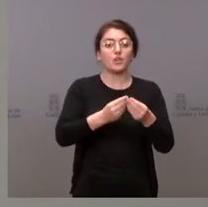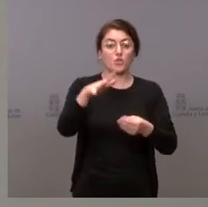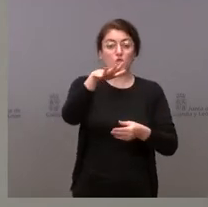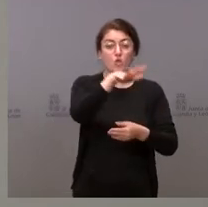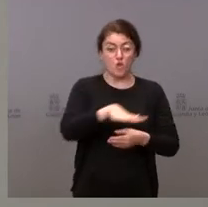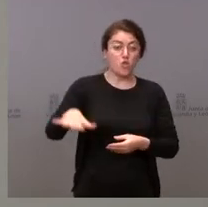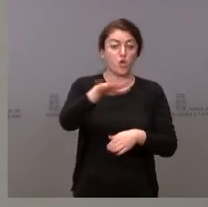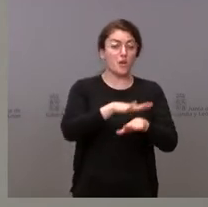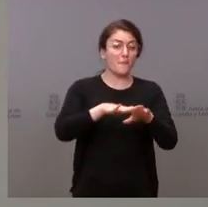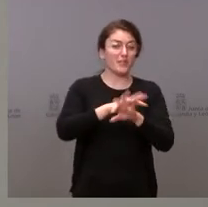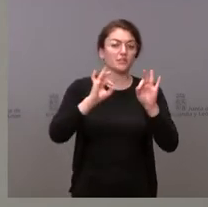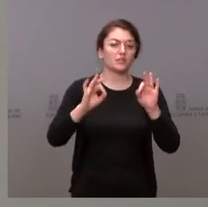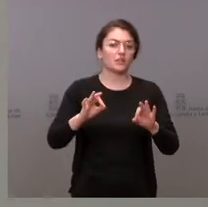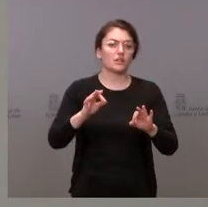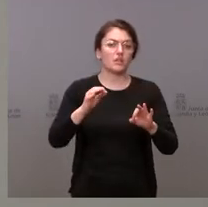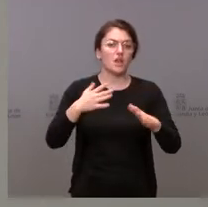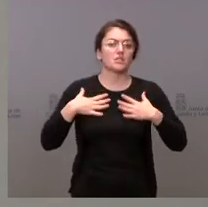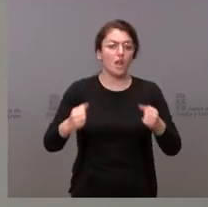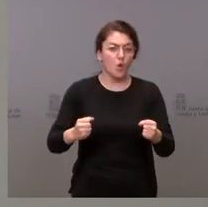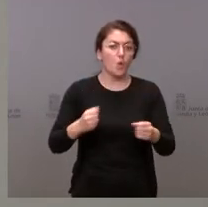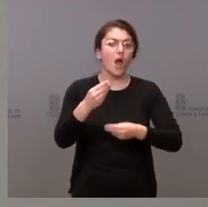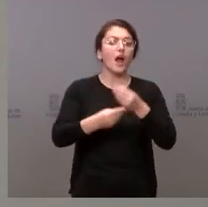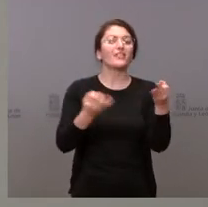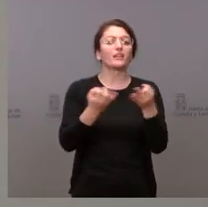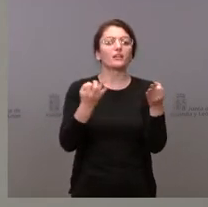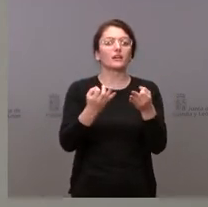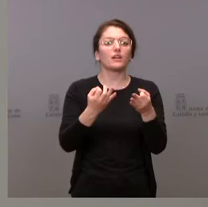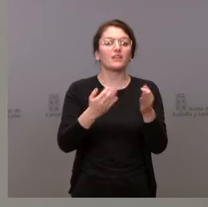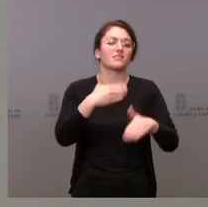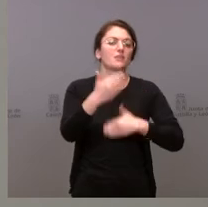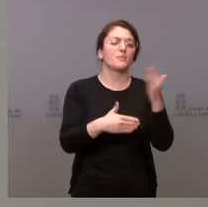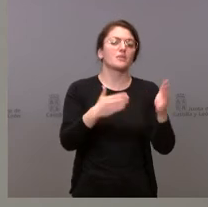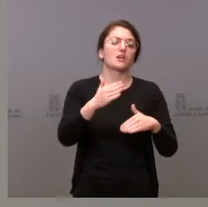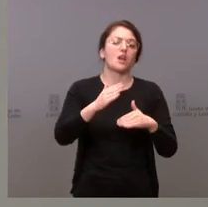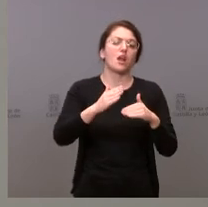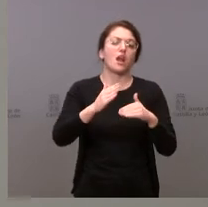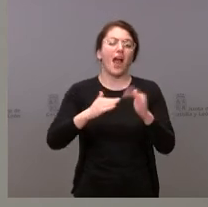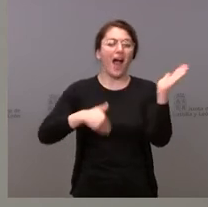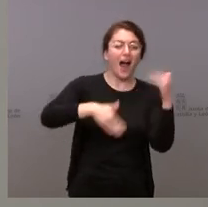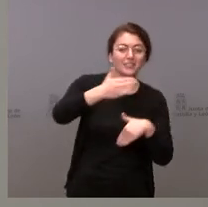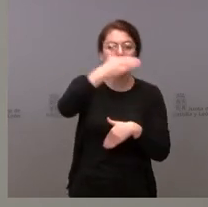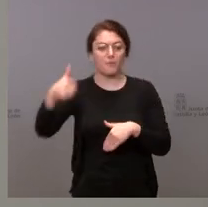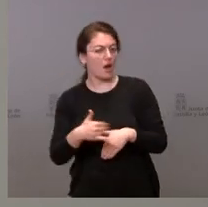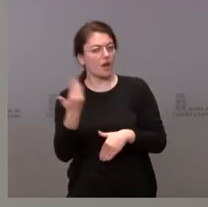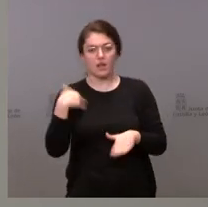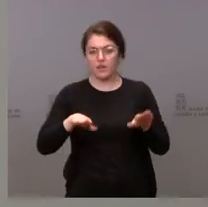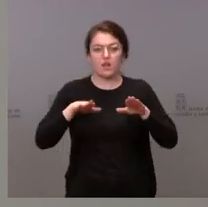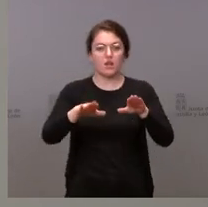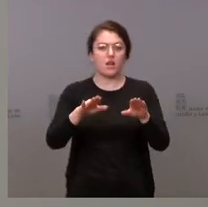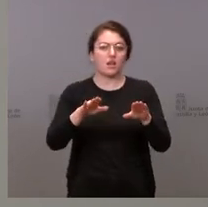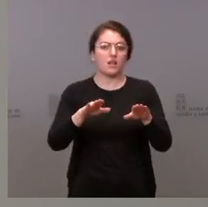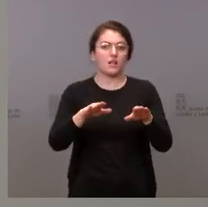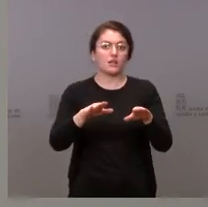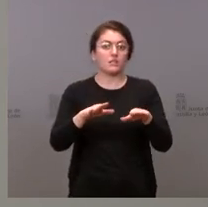salud todas el trámite del alta y trabajar en el mismo acto para el cob y aún a pesar de que la contestación